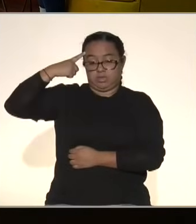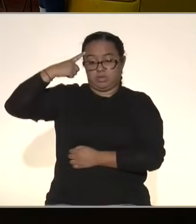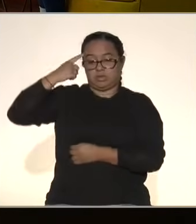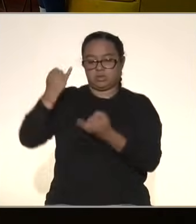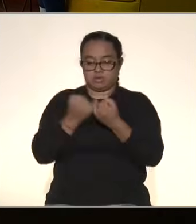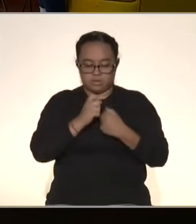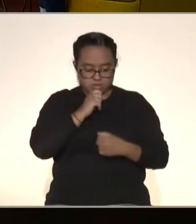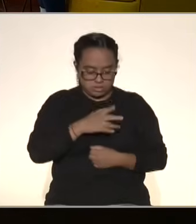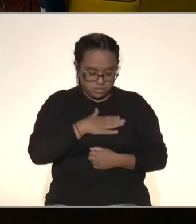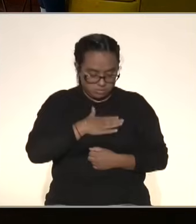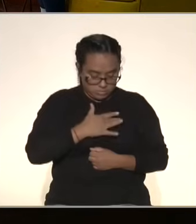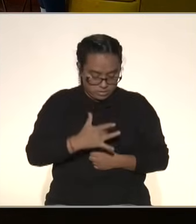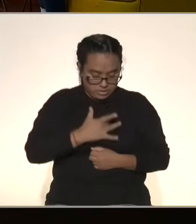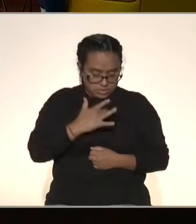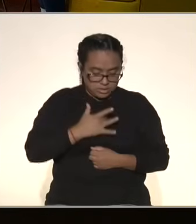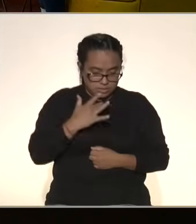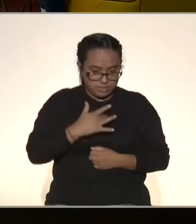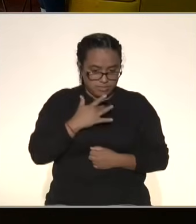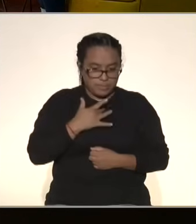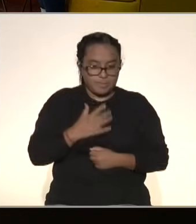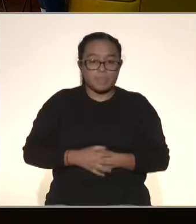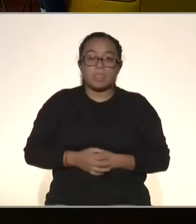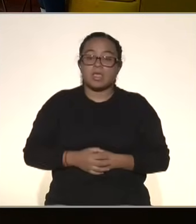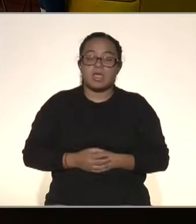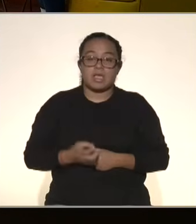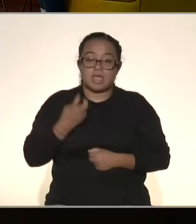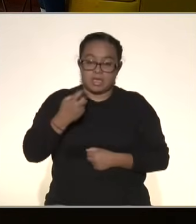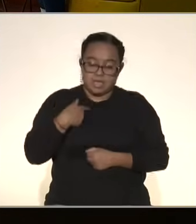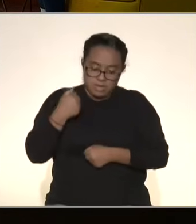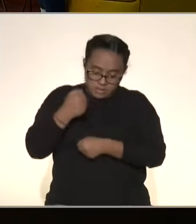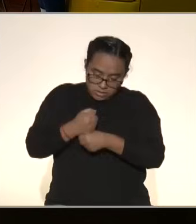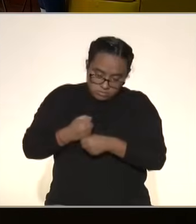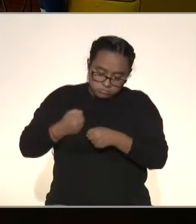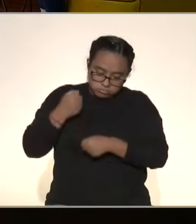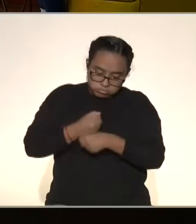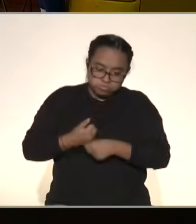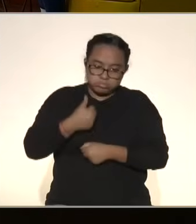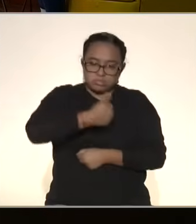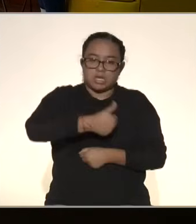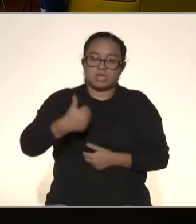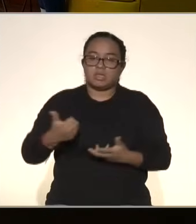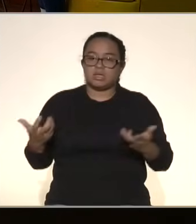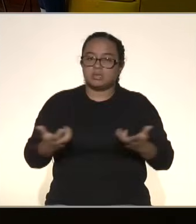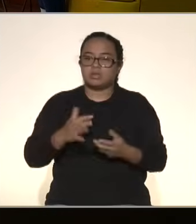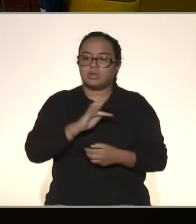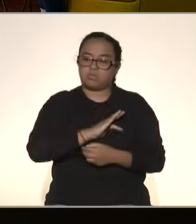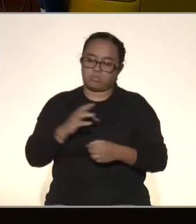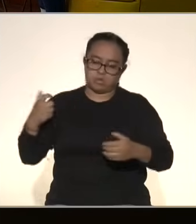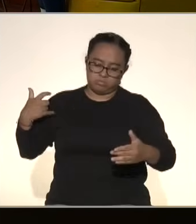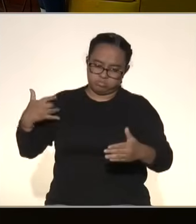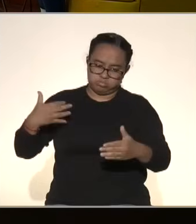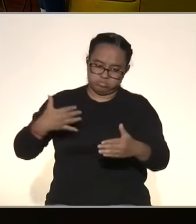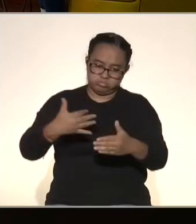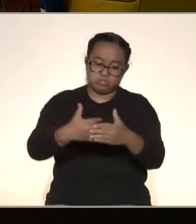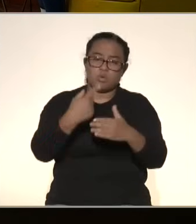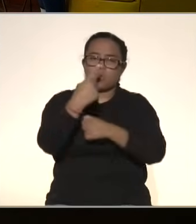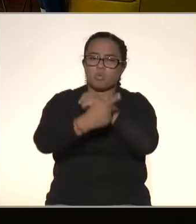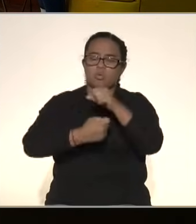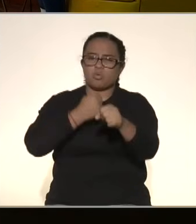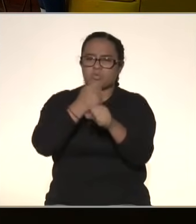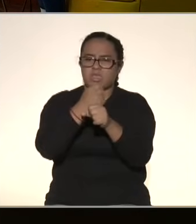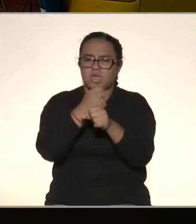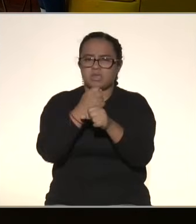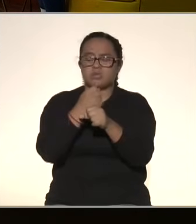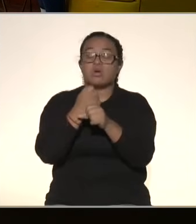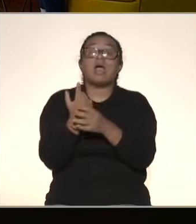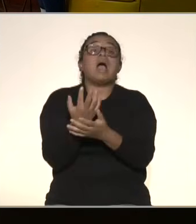en mi sentimiento. Claro. Es todo ese trabajo que se puede hacer durante todo el año y no esperar a